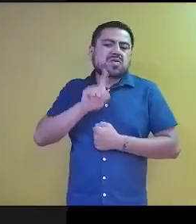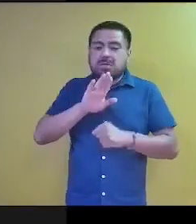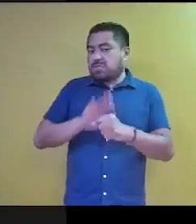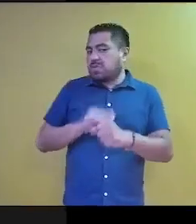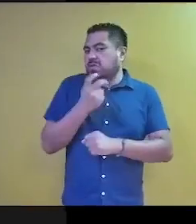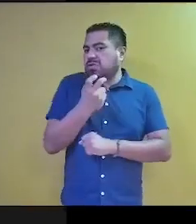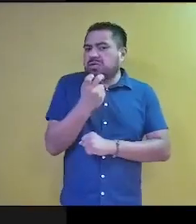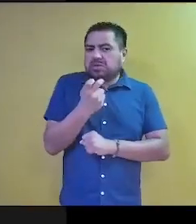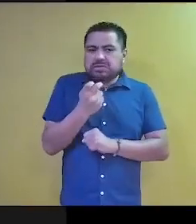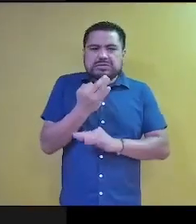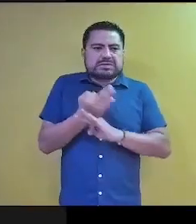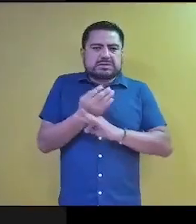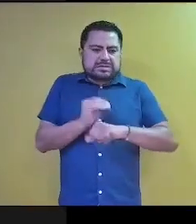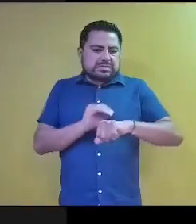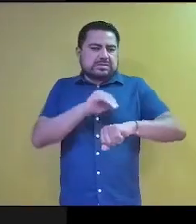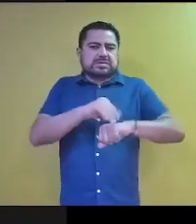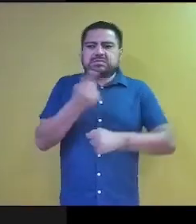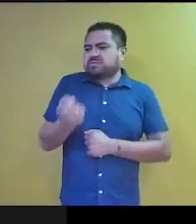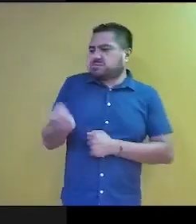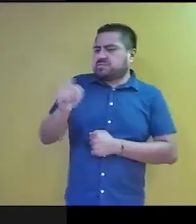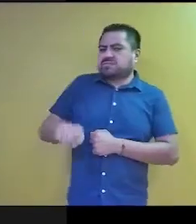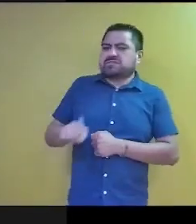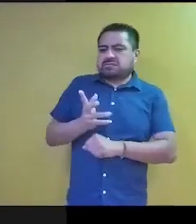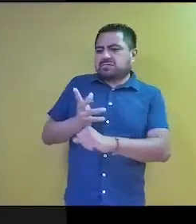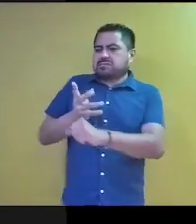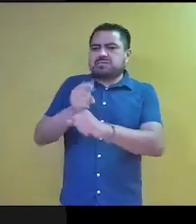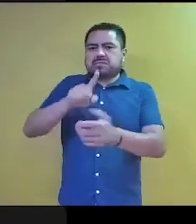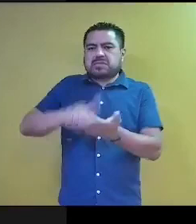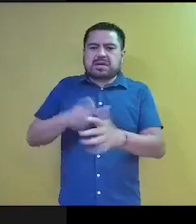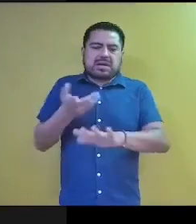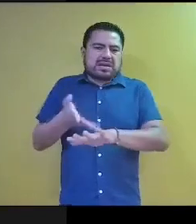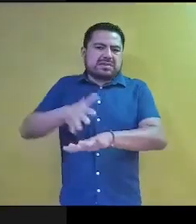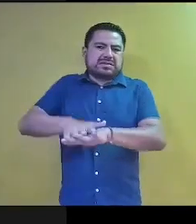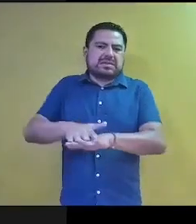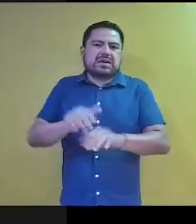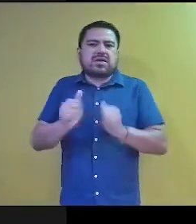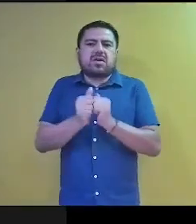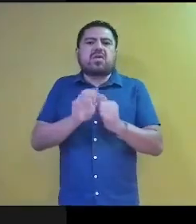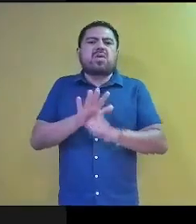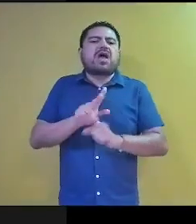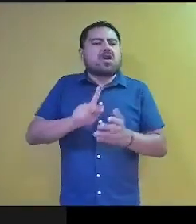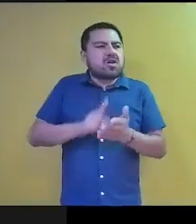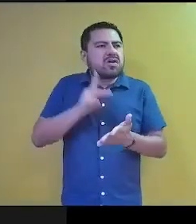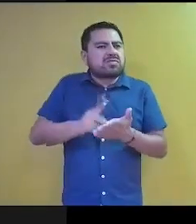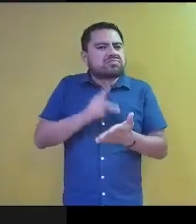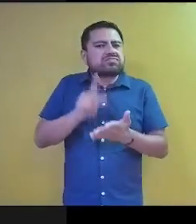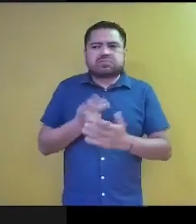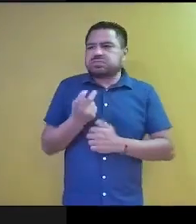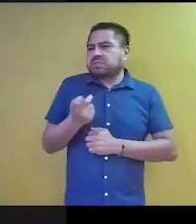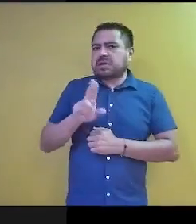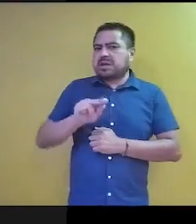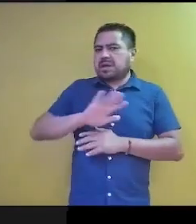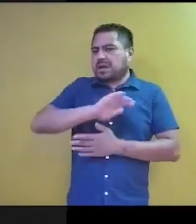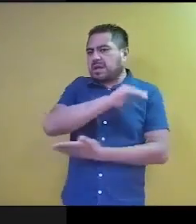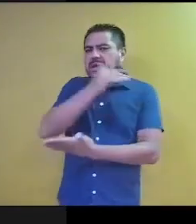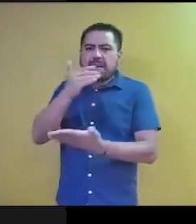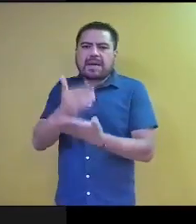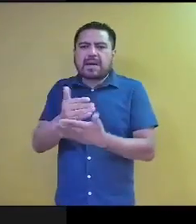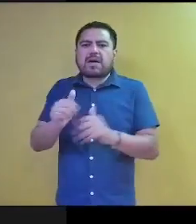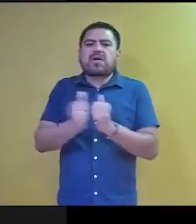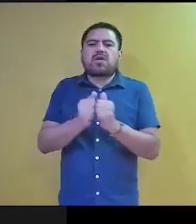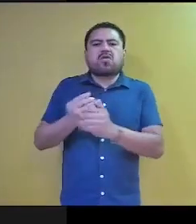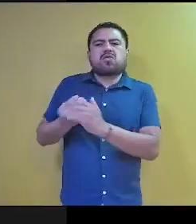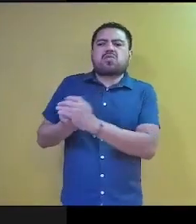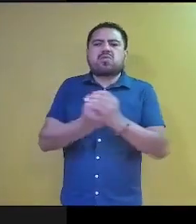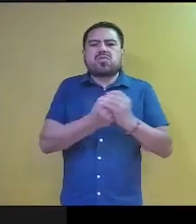considera que lo procedente es ordenar medidas de reparación integral, particularmente de no repetición y satisfacción, consistentes en capacitación